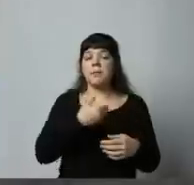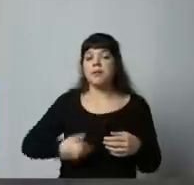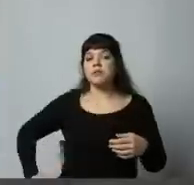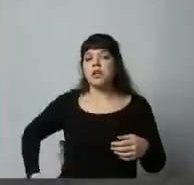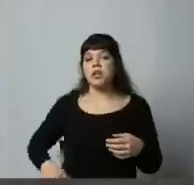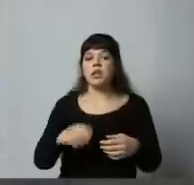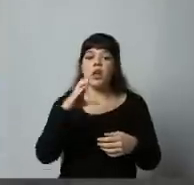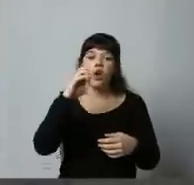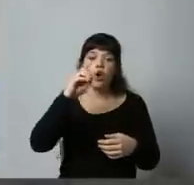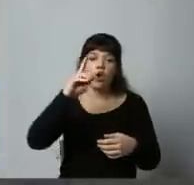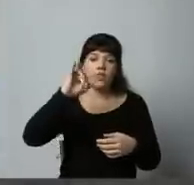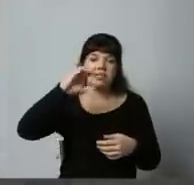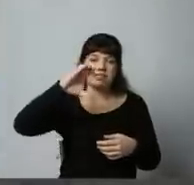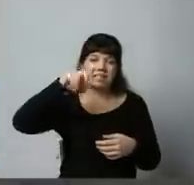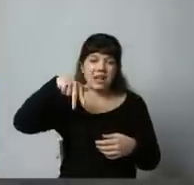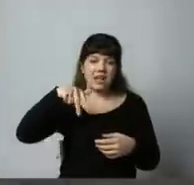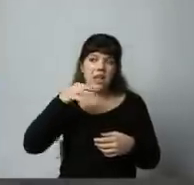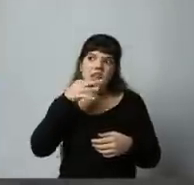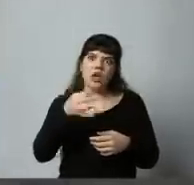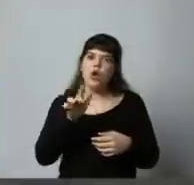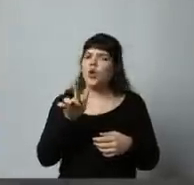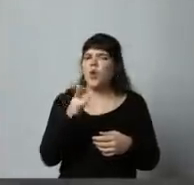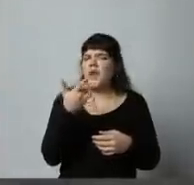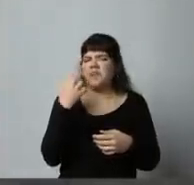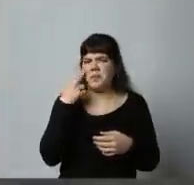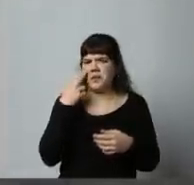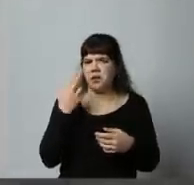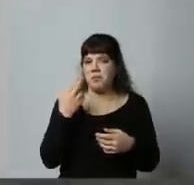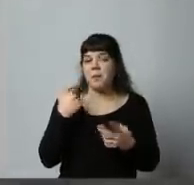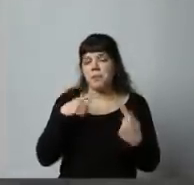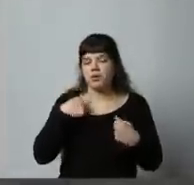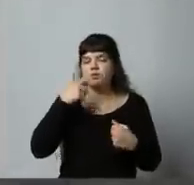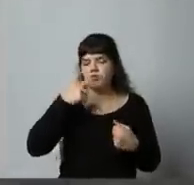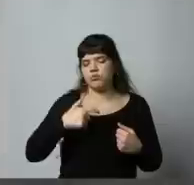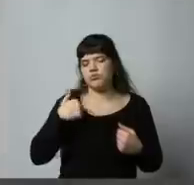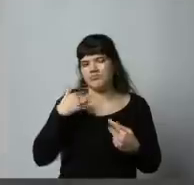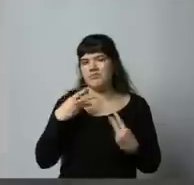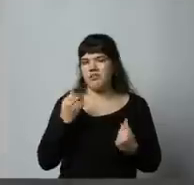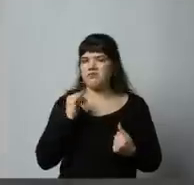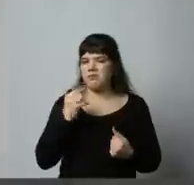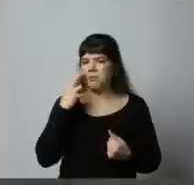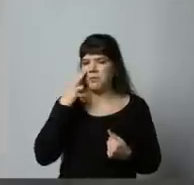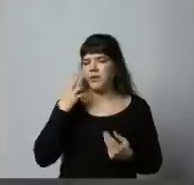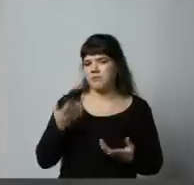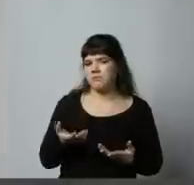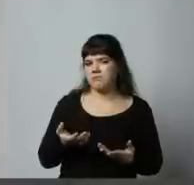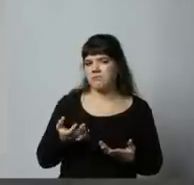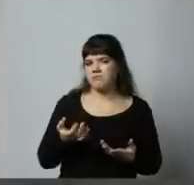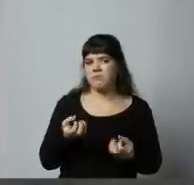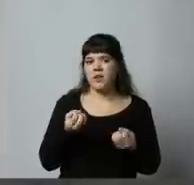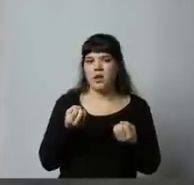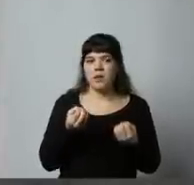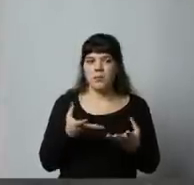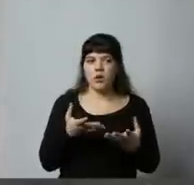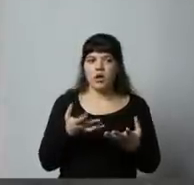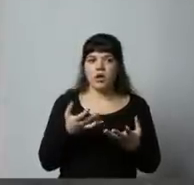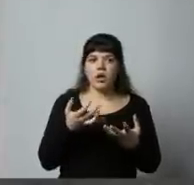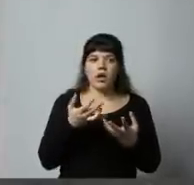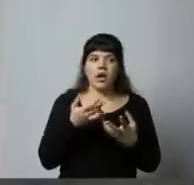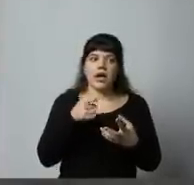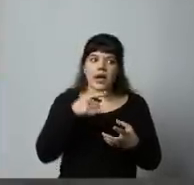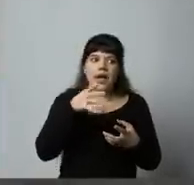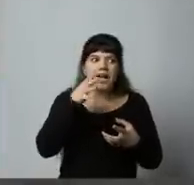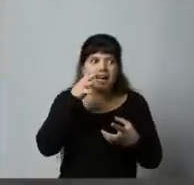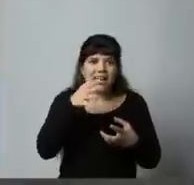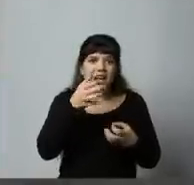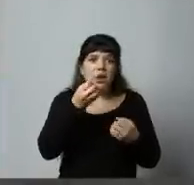no había riesgo Yo entiendo que si hay riesgo creo que la forma de saber si estamos o no en una situación